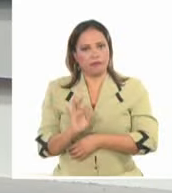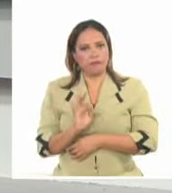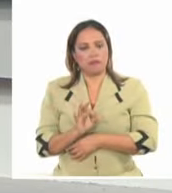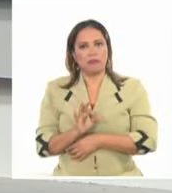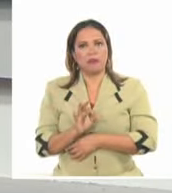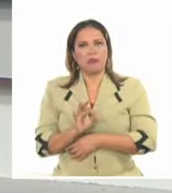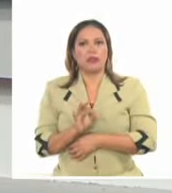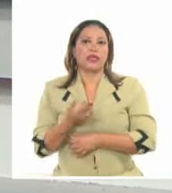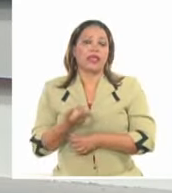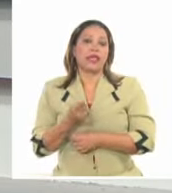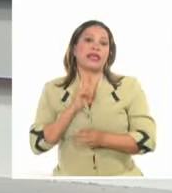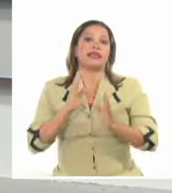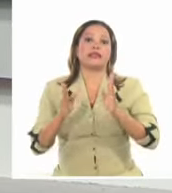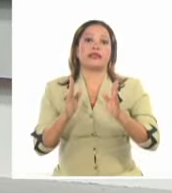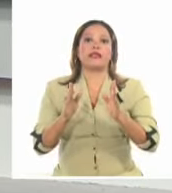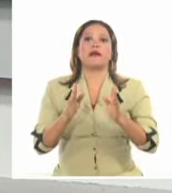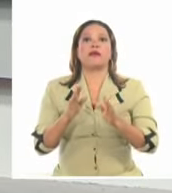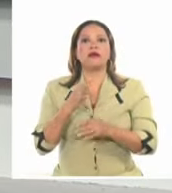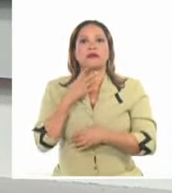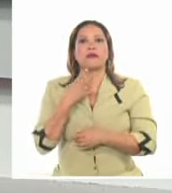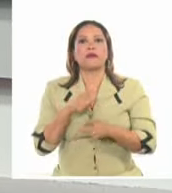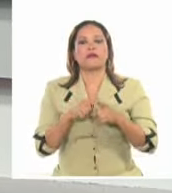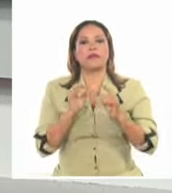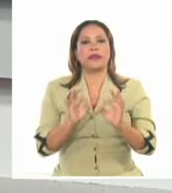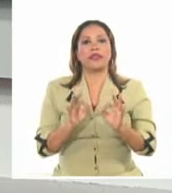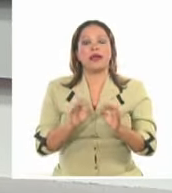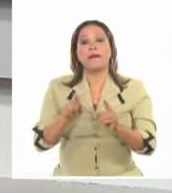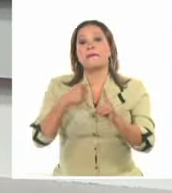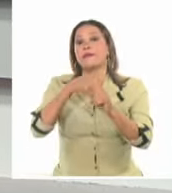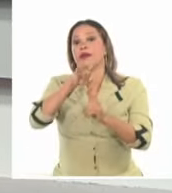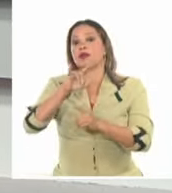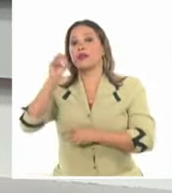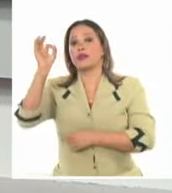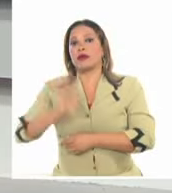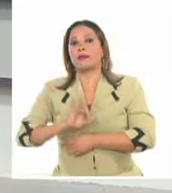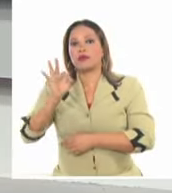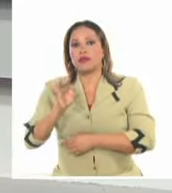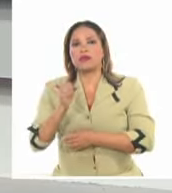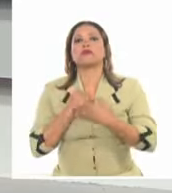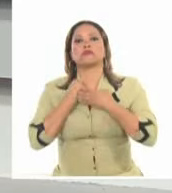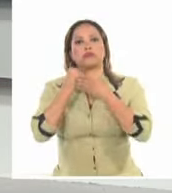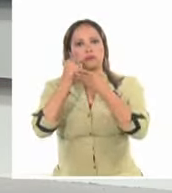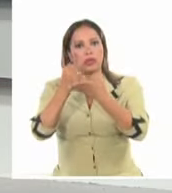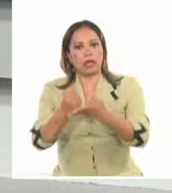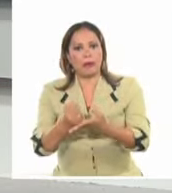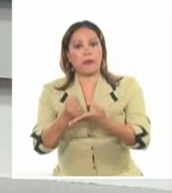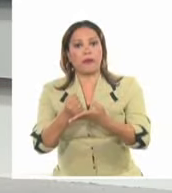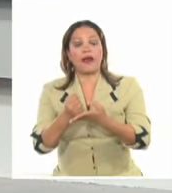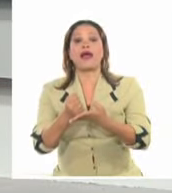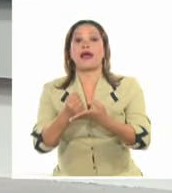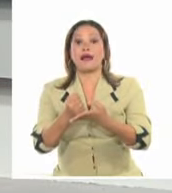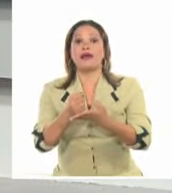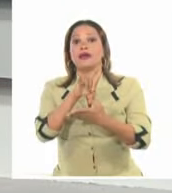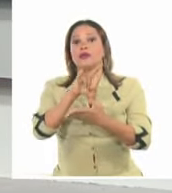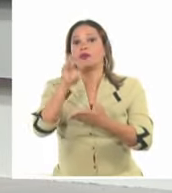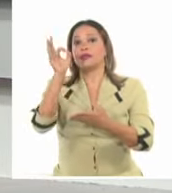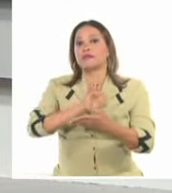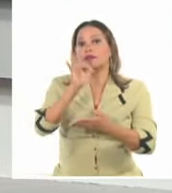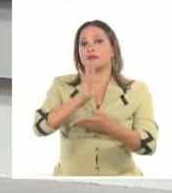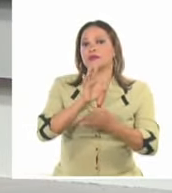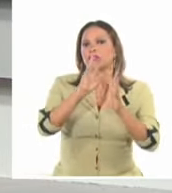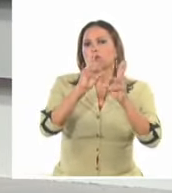arrasó en esas primarias, cierto también, más del 90% la apoyó, pero el 90% ¿de